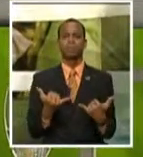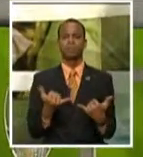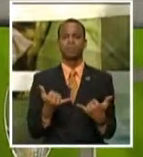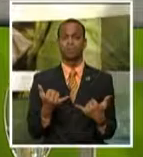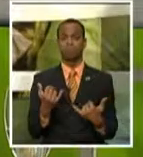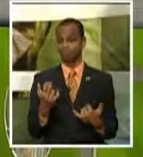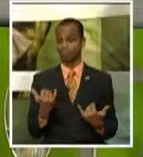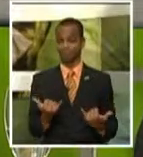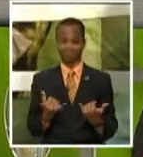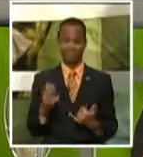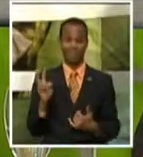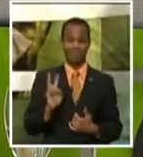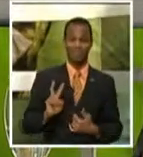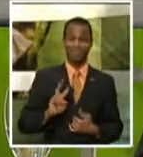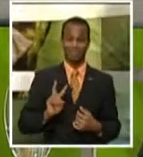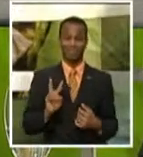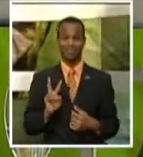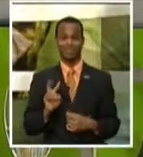en particular,